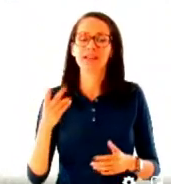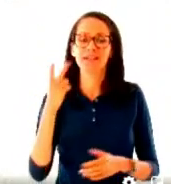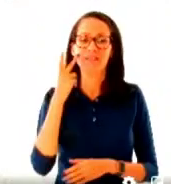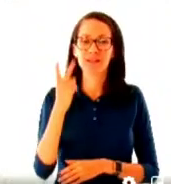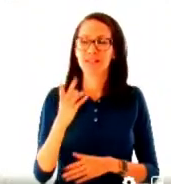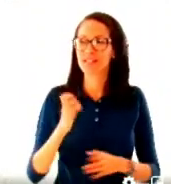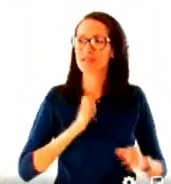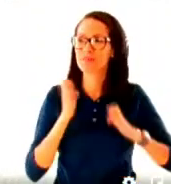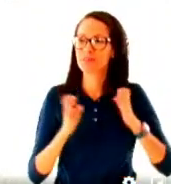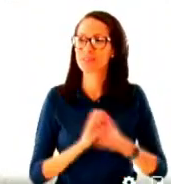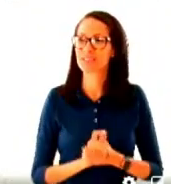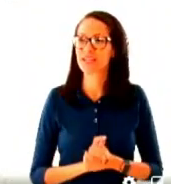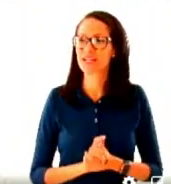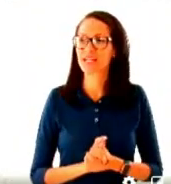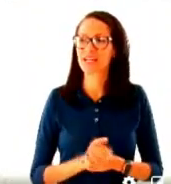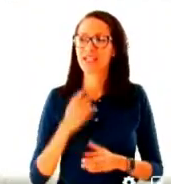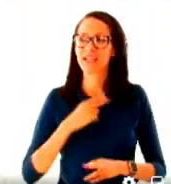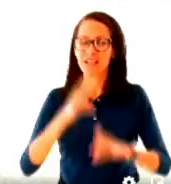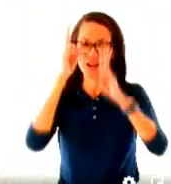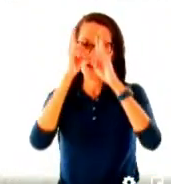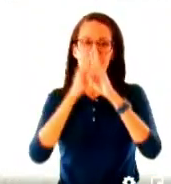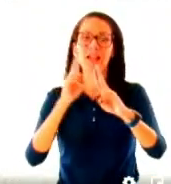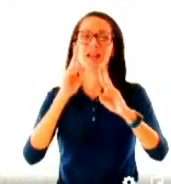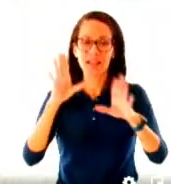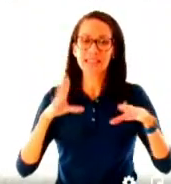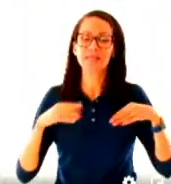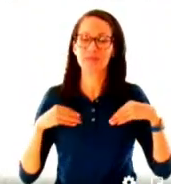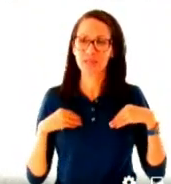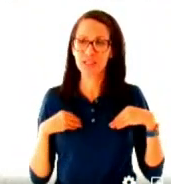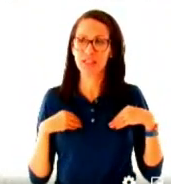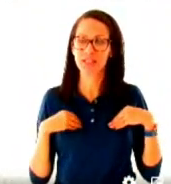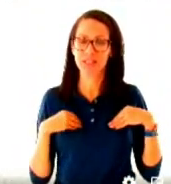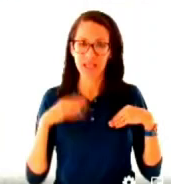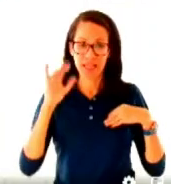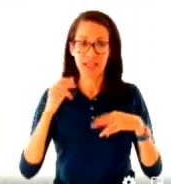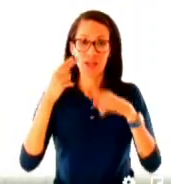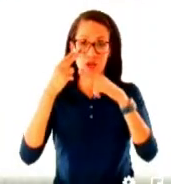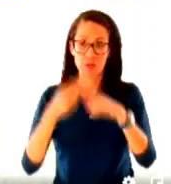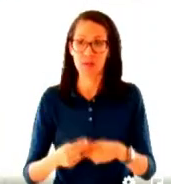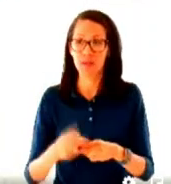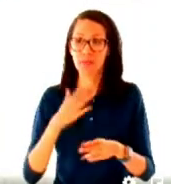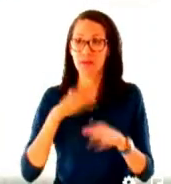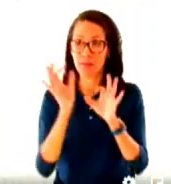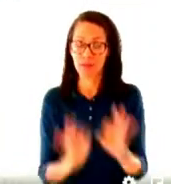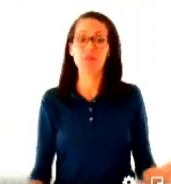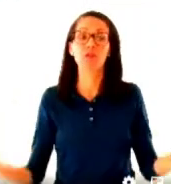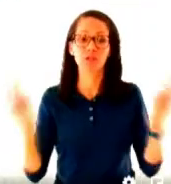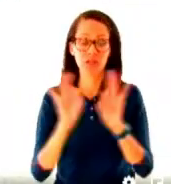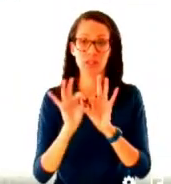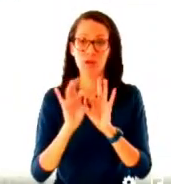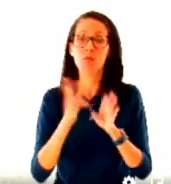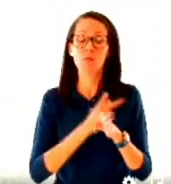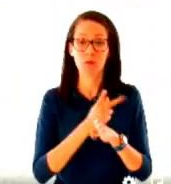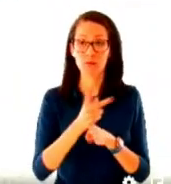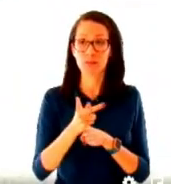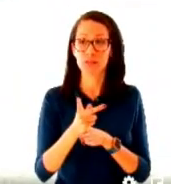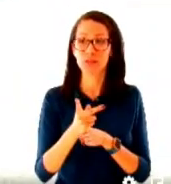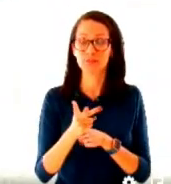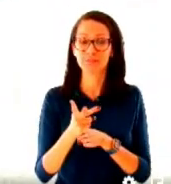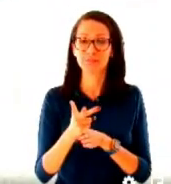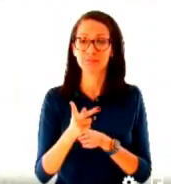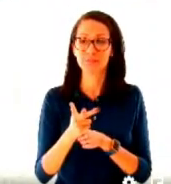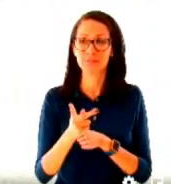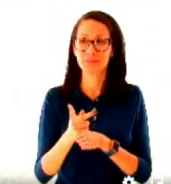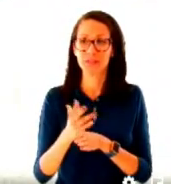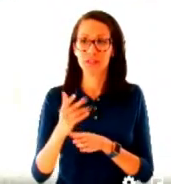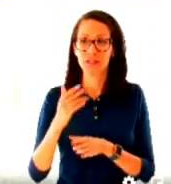emocionados. Honrada de aceptar esta nominación, para mí es tan importante como profesional de la ingeniería y